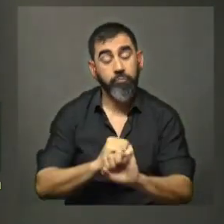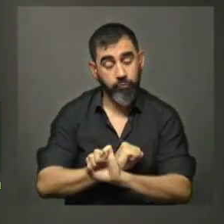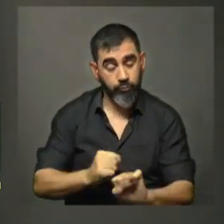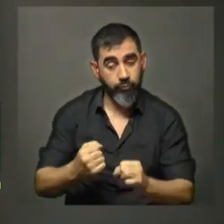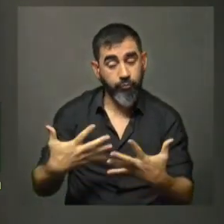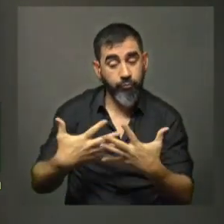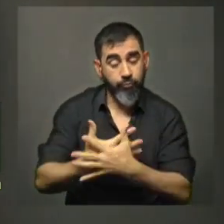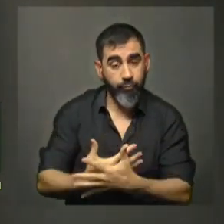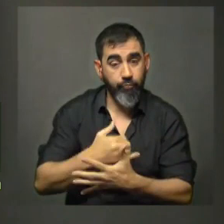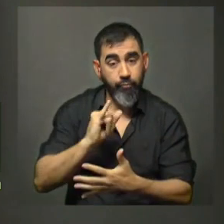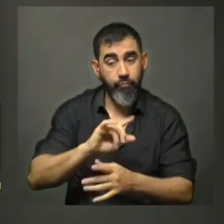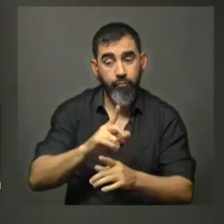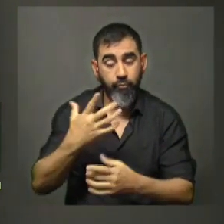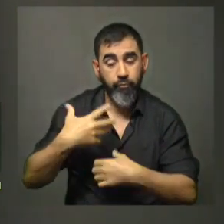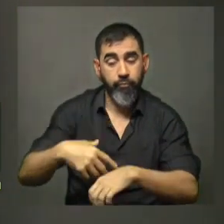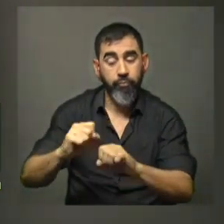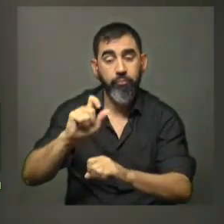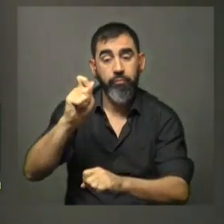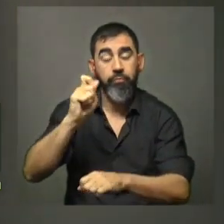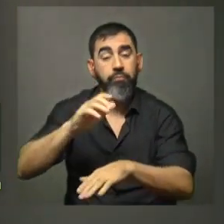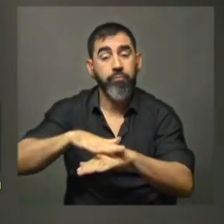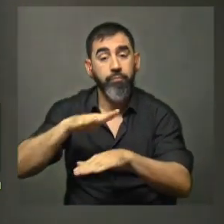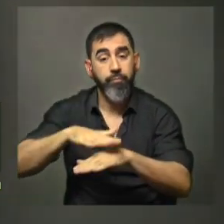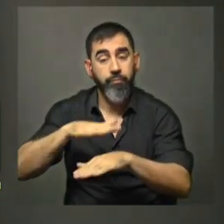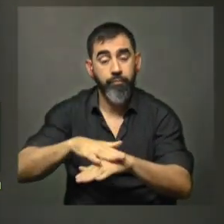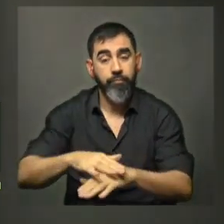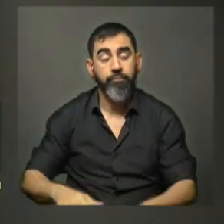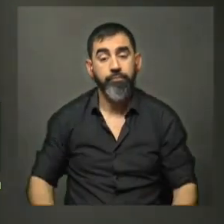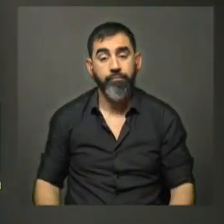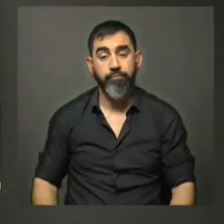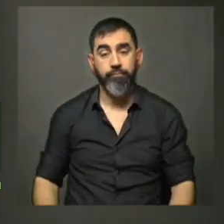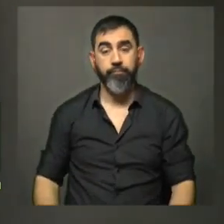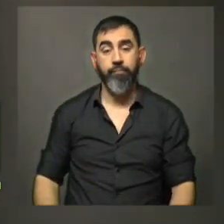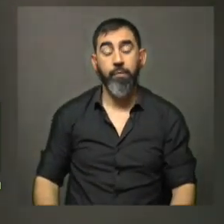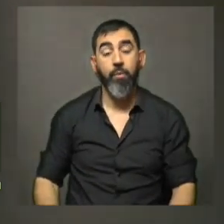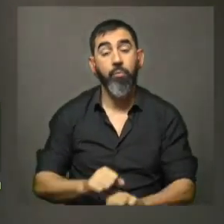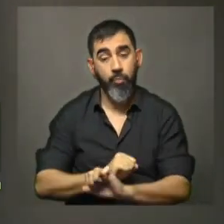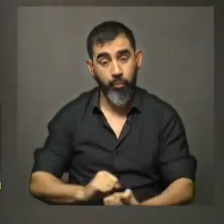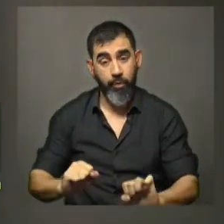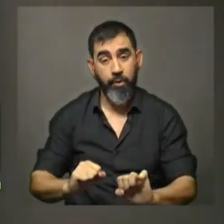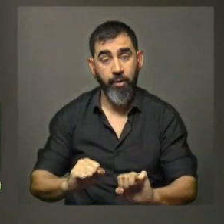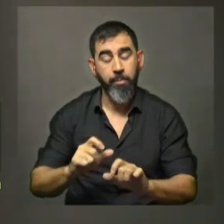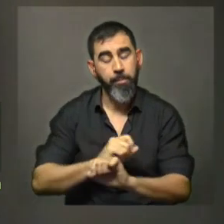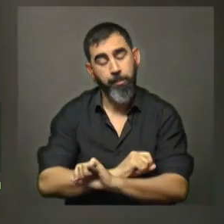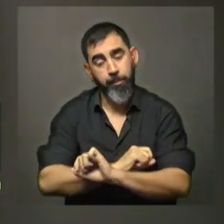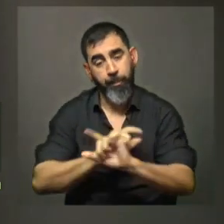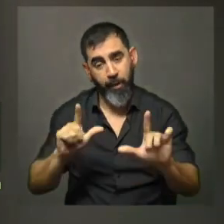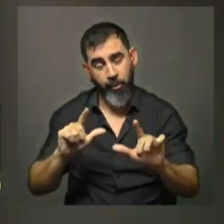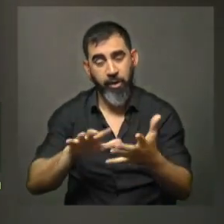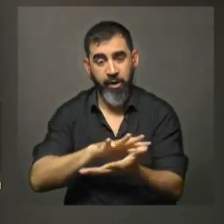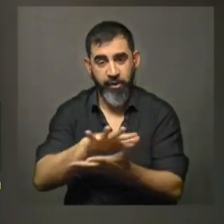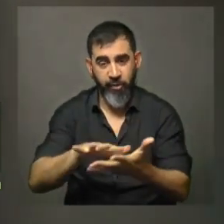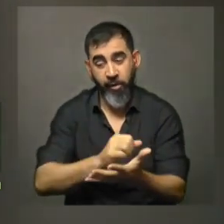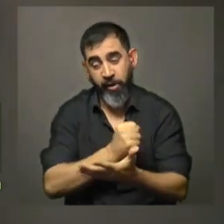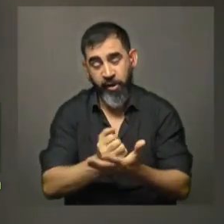caso de no llegarse a la identificación de los autores y a su condena, podría llegar a ser mucho más grave de lo que hasta este